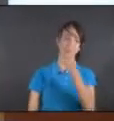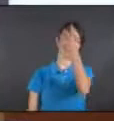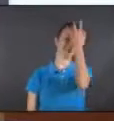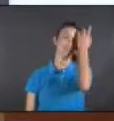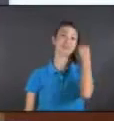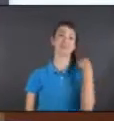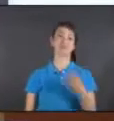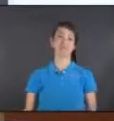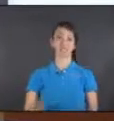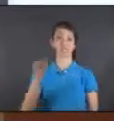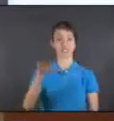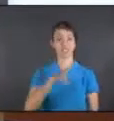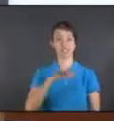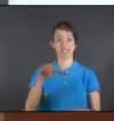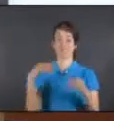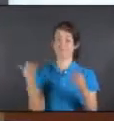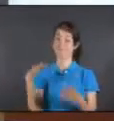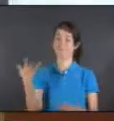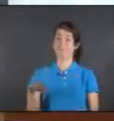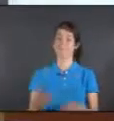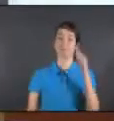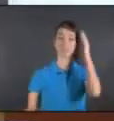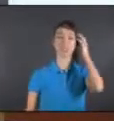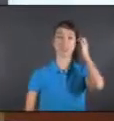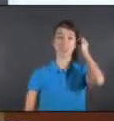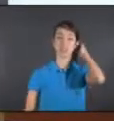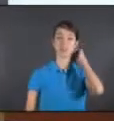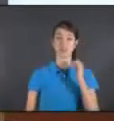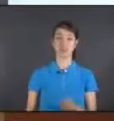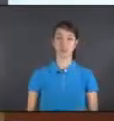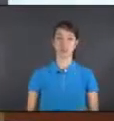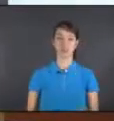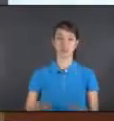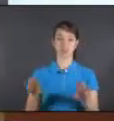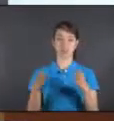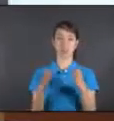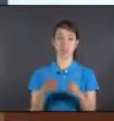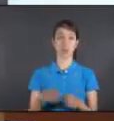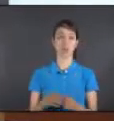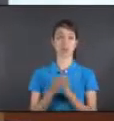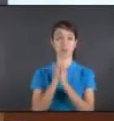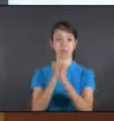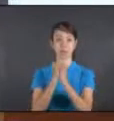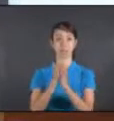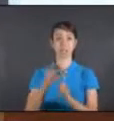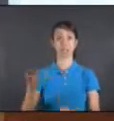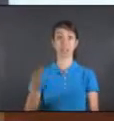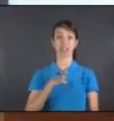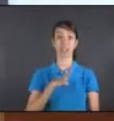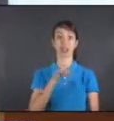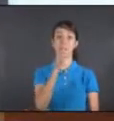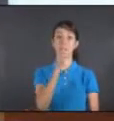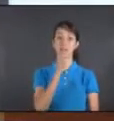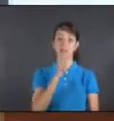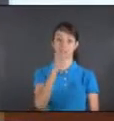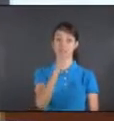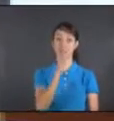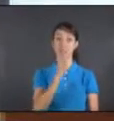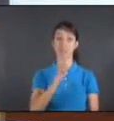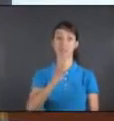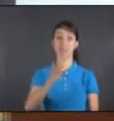Caramba, chica, dije yo, eso sí que está cardíaco. Así que le voy a pedir